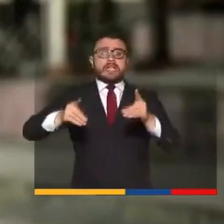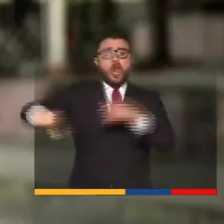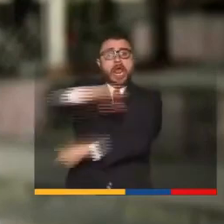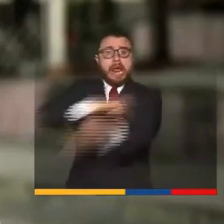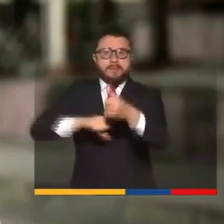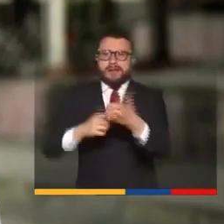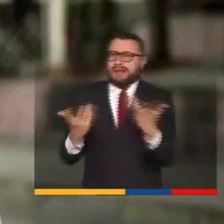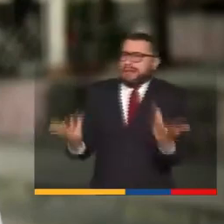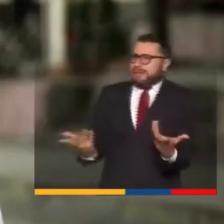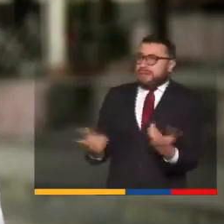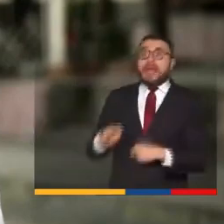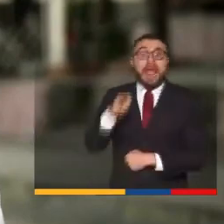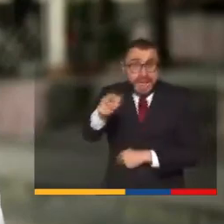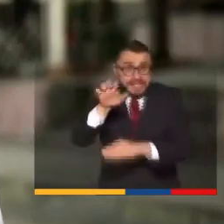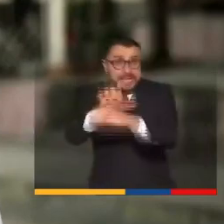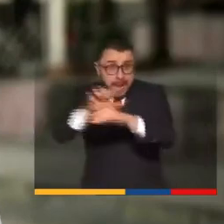injusticia.